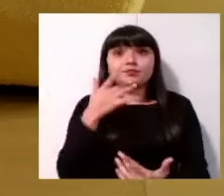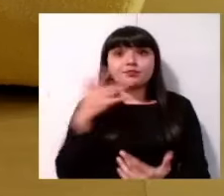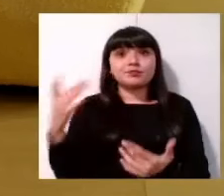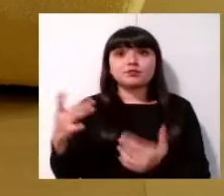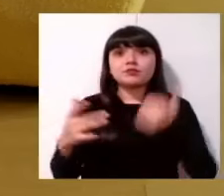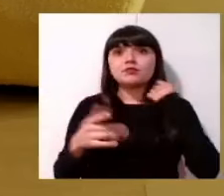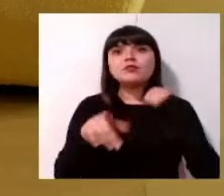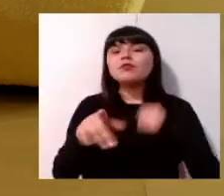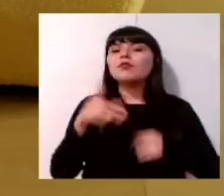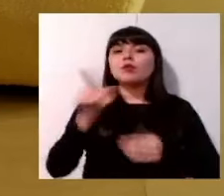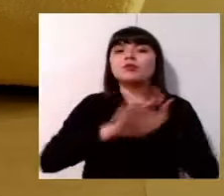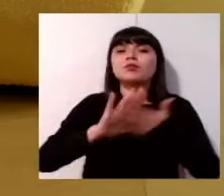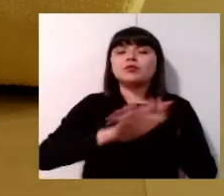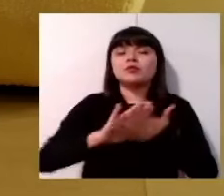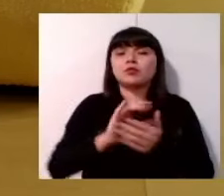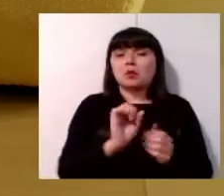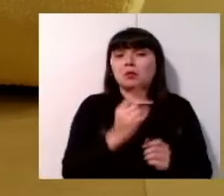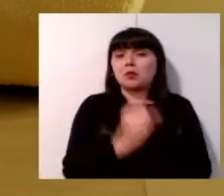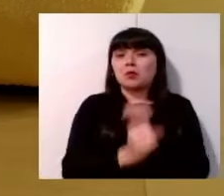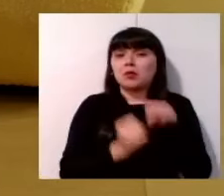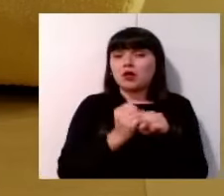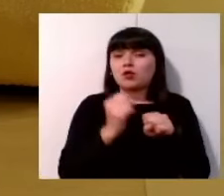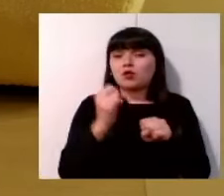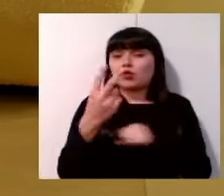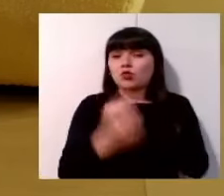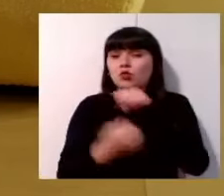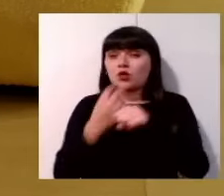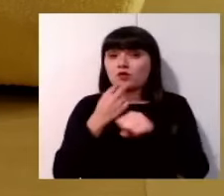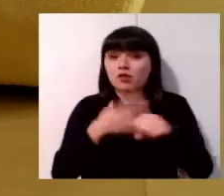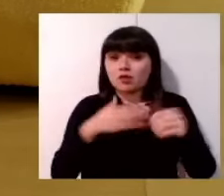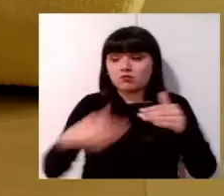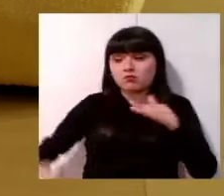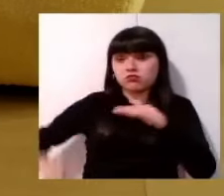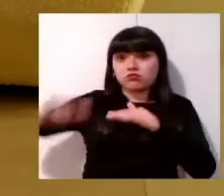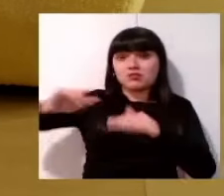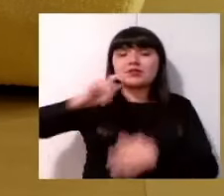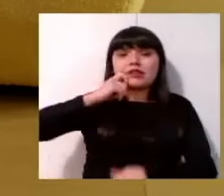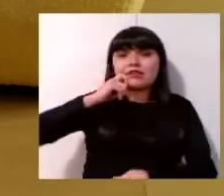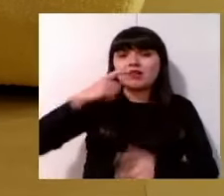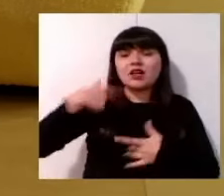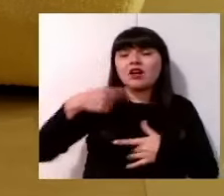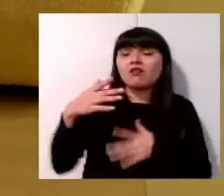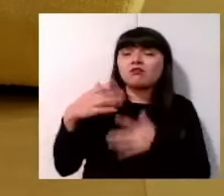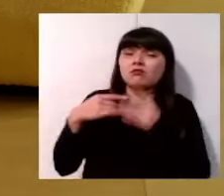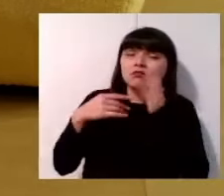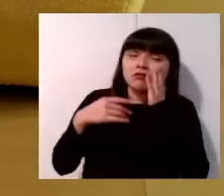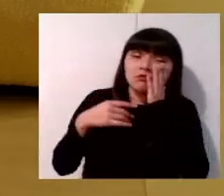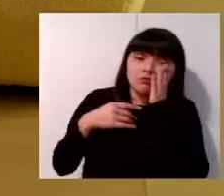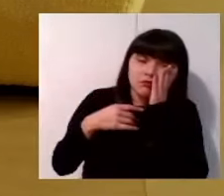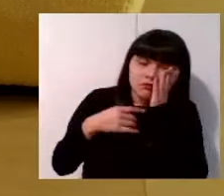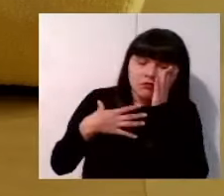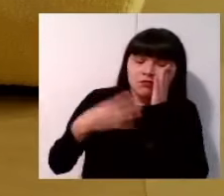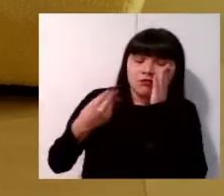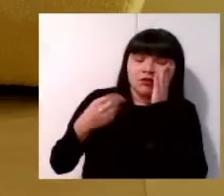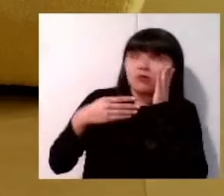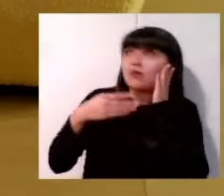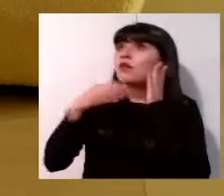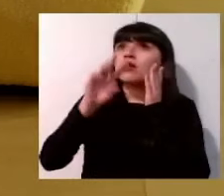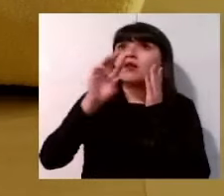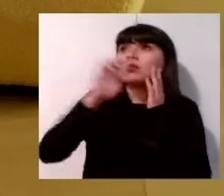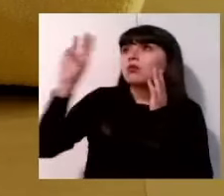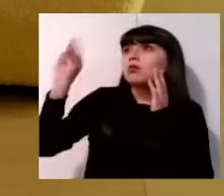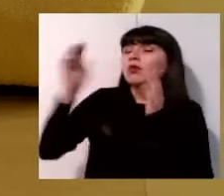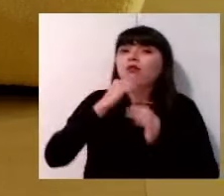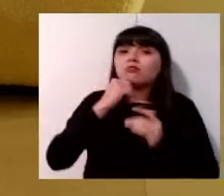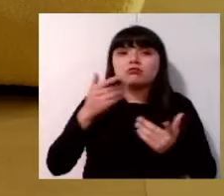vida, el miedo a dormir tiene mucho que ver con la ansiedad de separación. Y eso es algo normal, que es parte del desarrollo neurológico normal de los